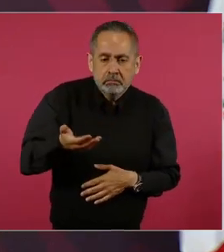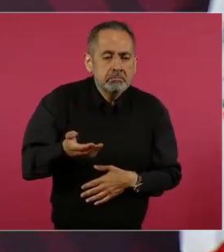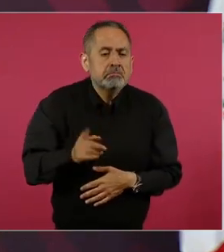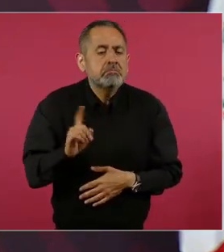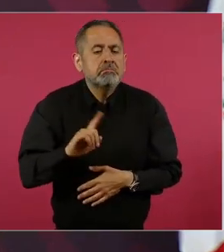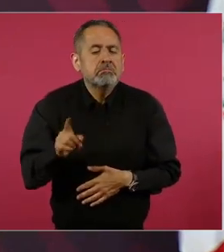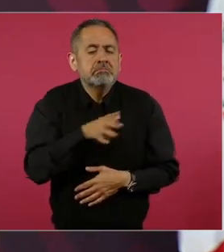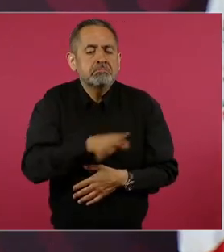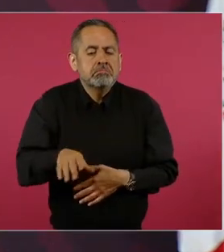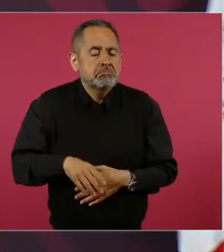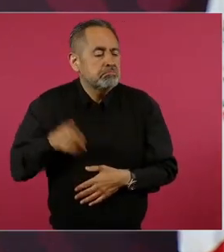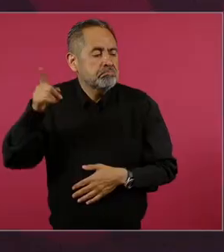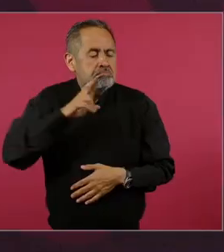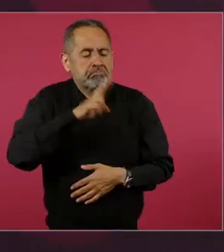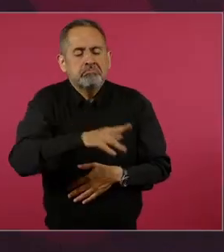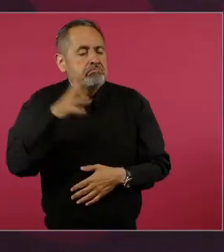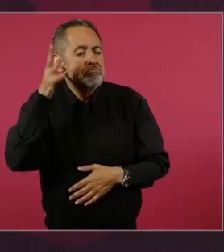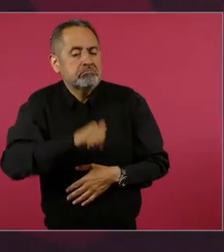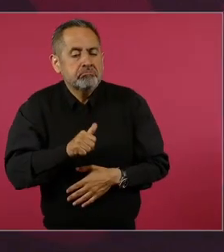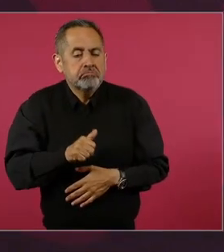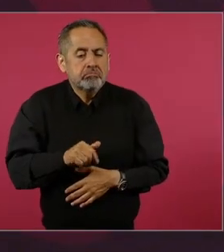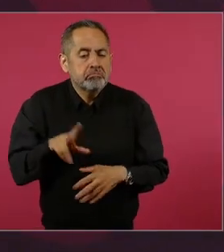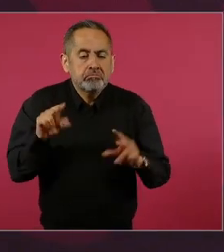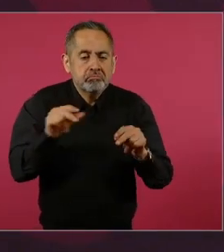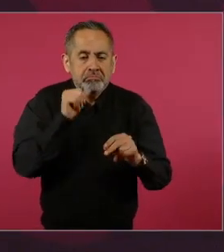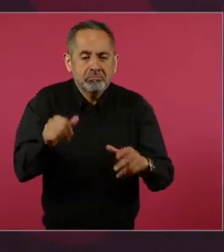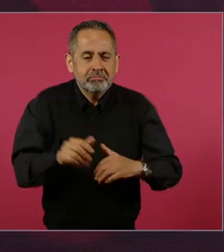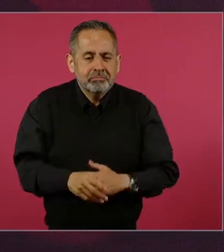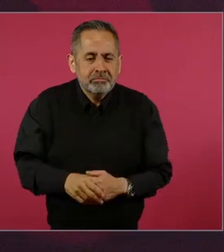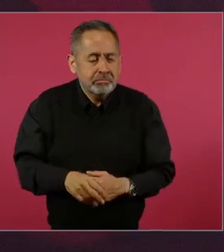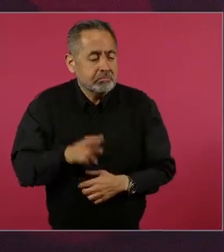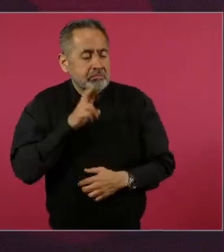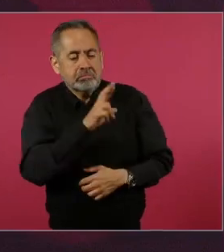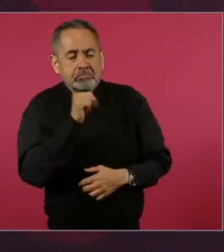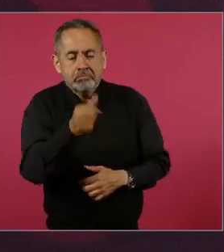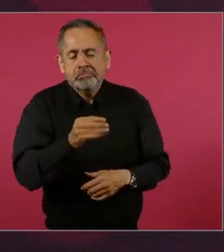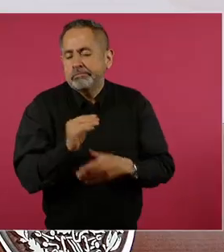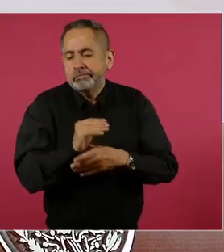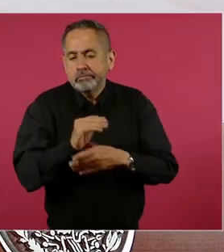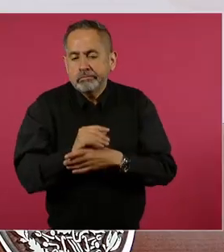Y no hubo respuesta. Pero no solo no hubo respuesta,